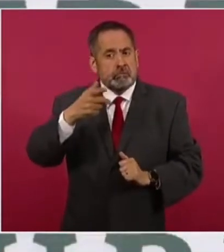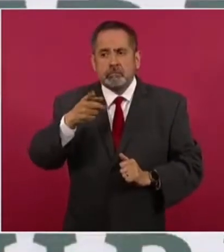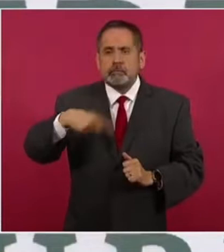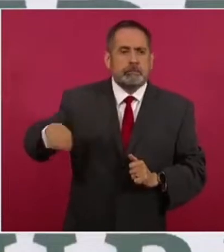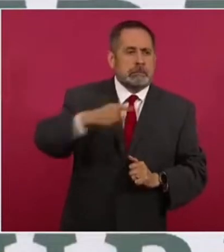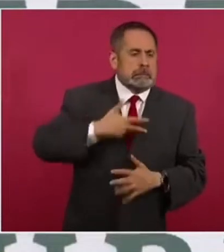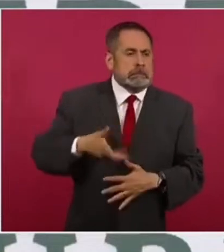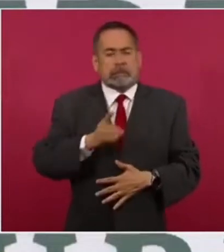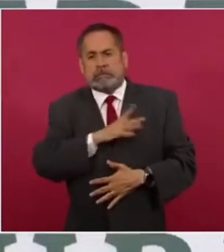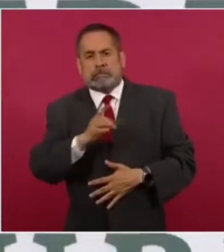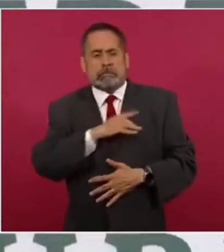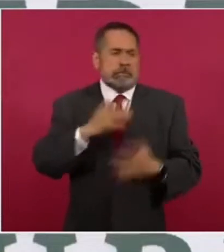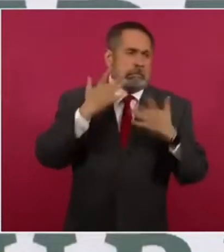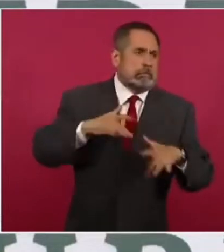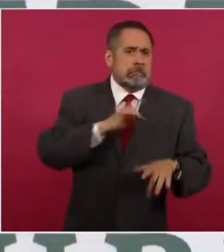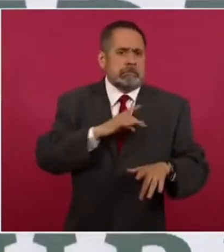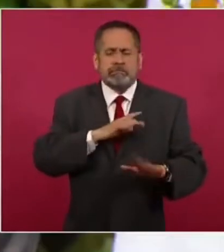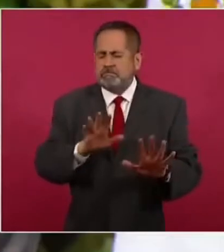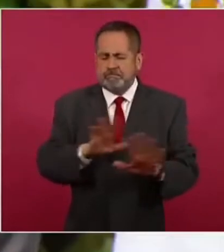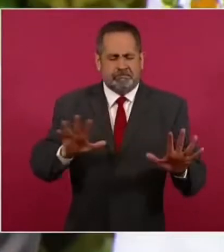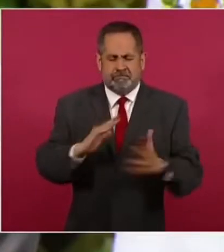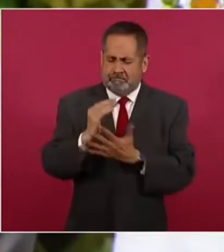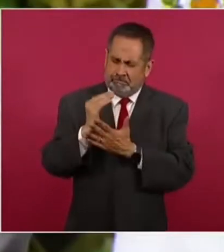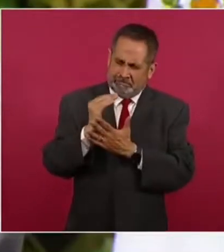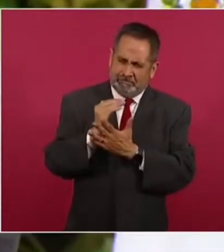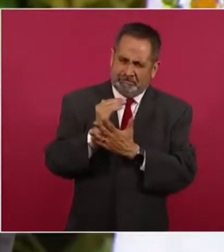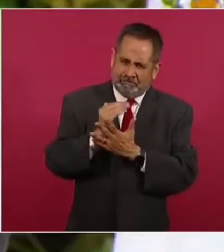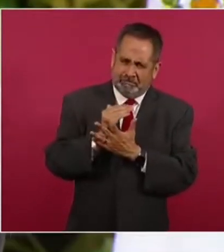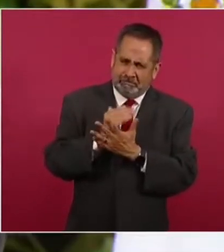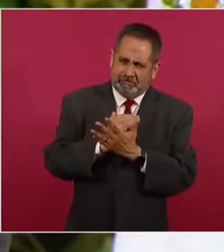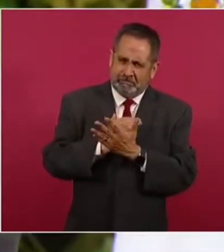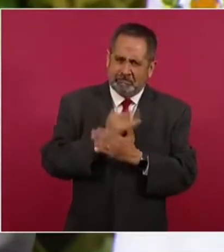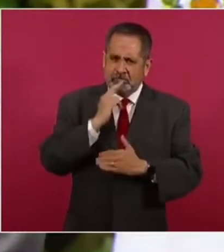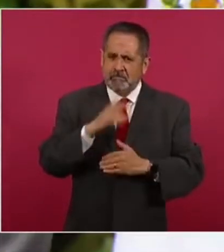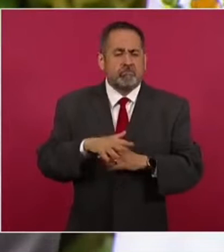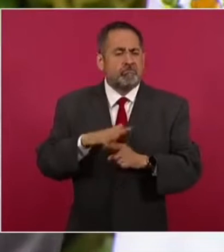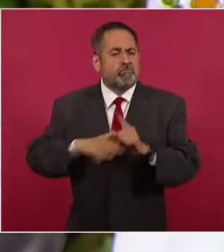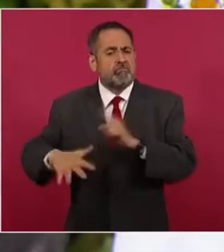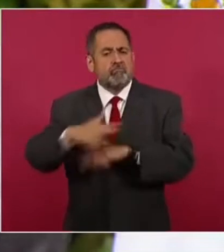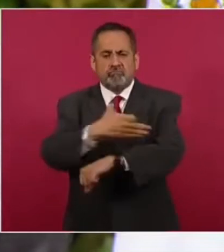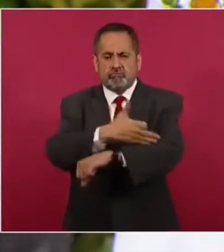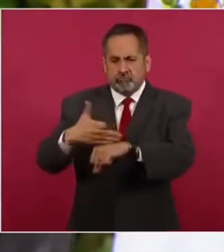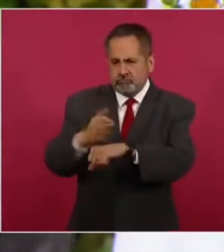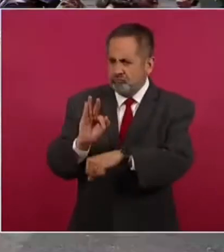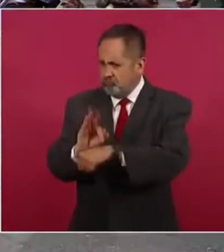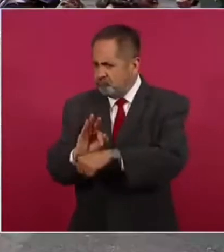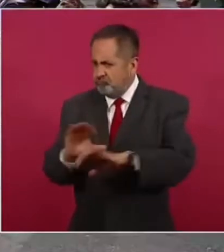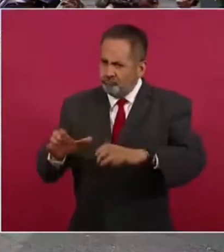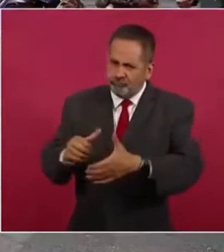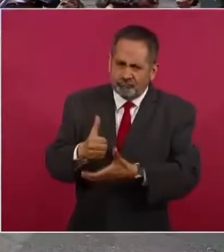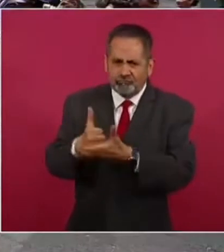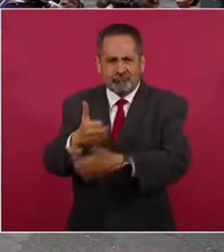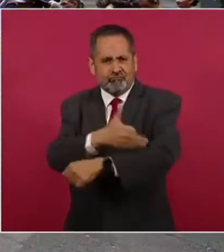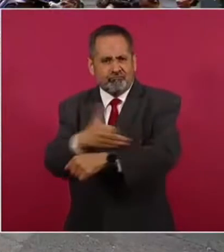miedos y temores, en entornos familiares fortalecidos y en una